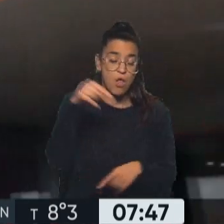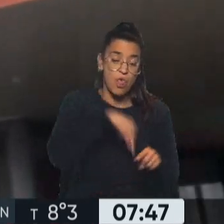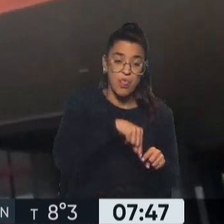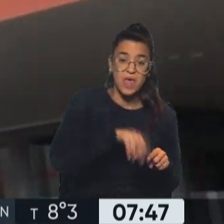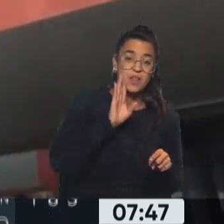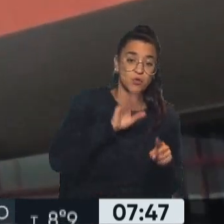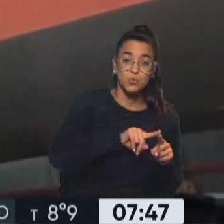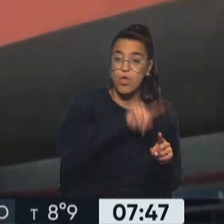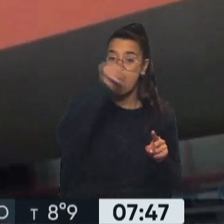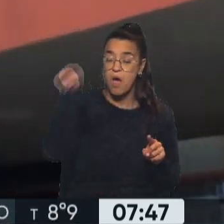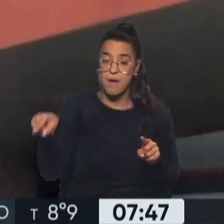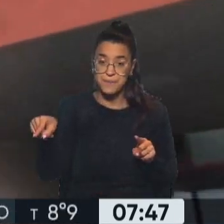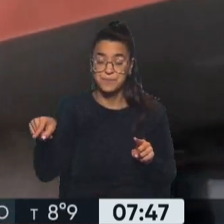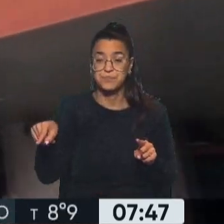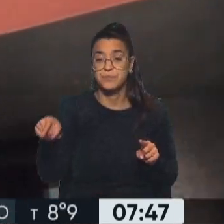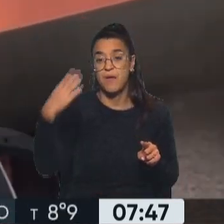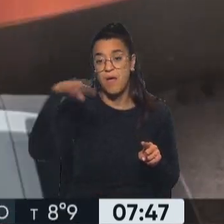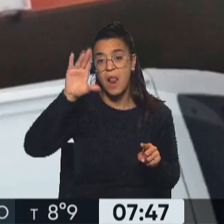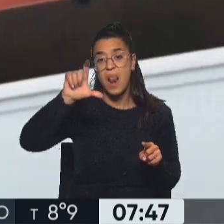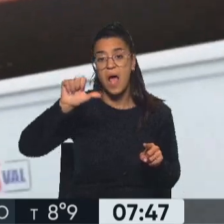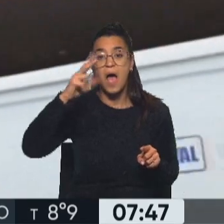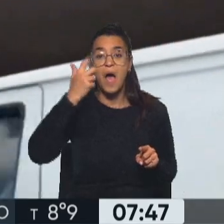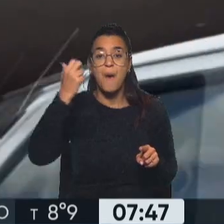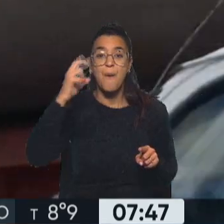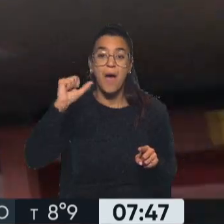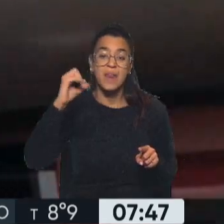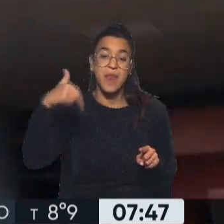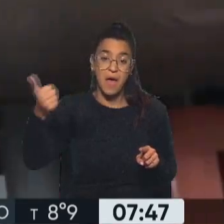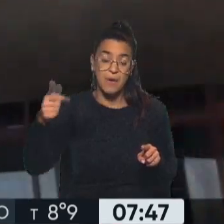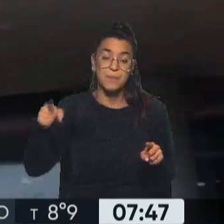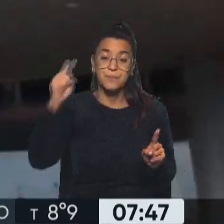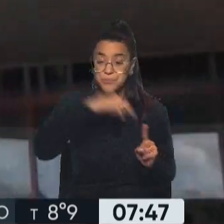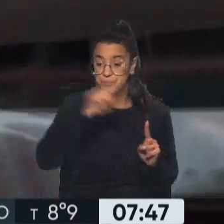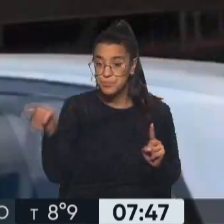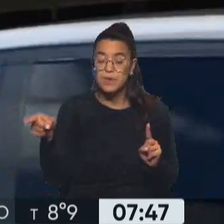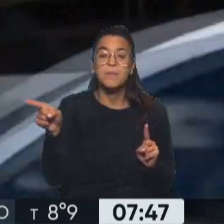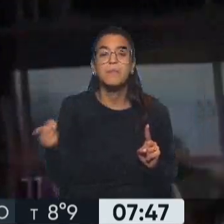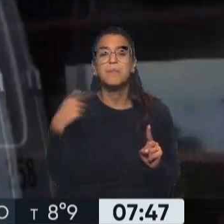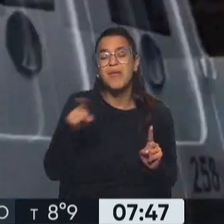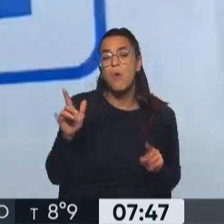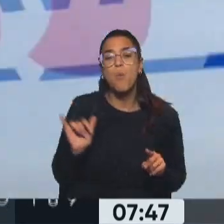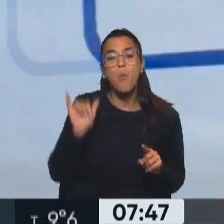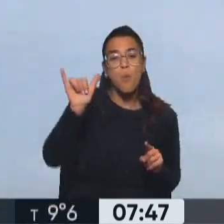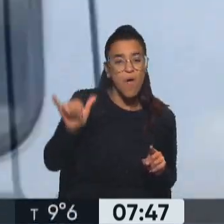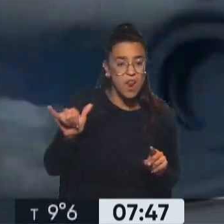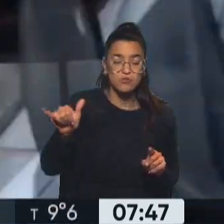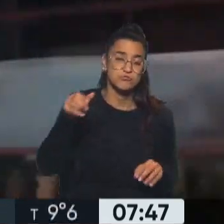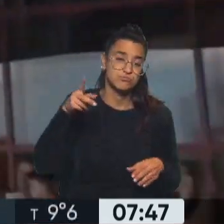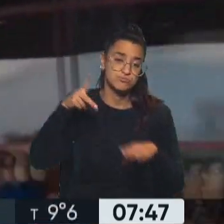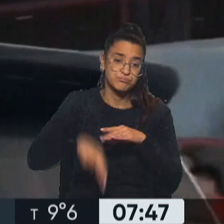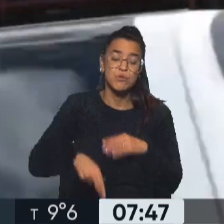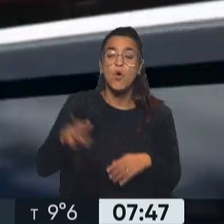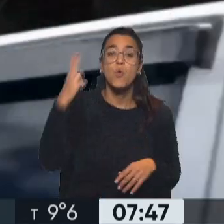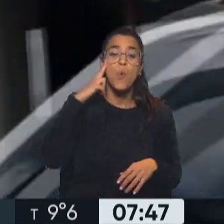desde Estados Unidos hacia La Habana. En realidad lo que se estaba restringido concretamente eran los vuelos que